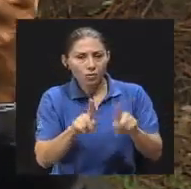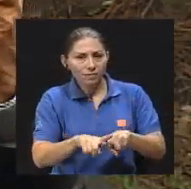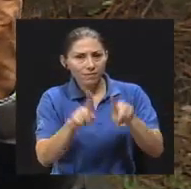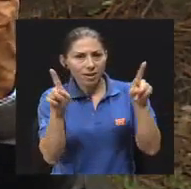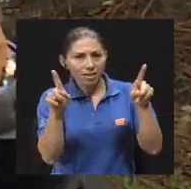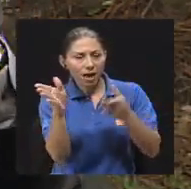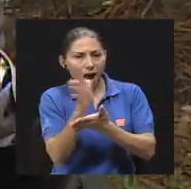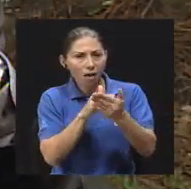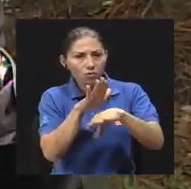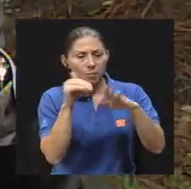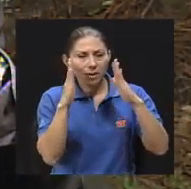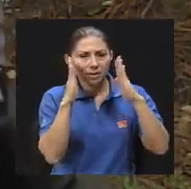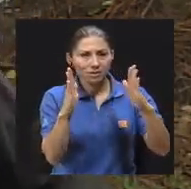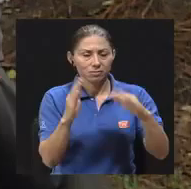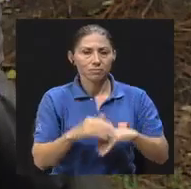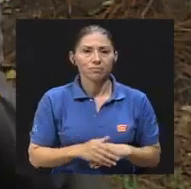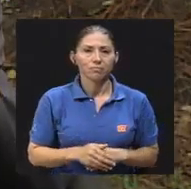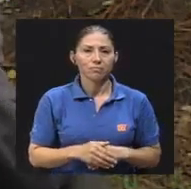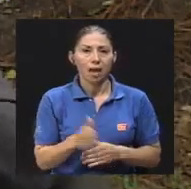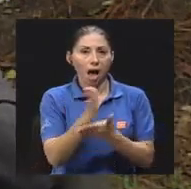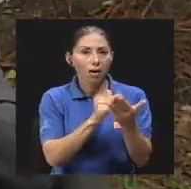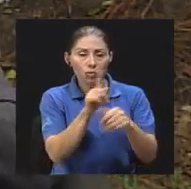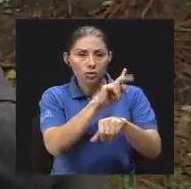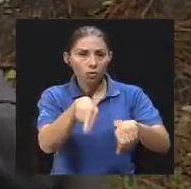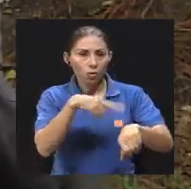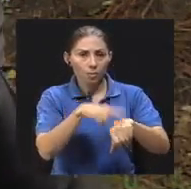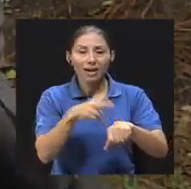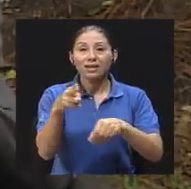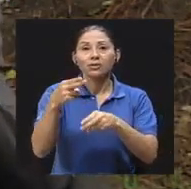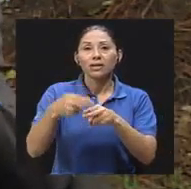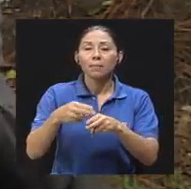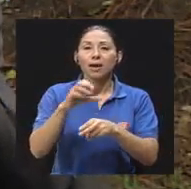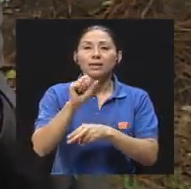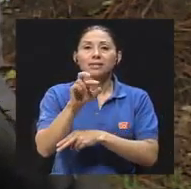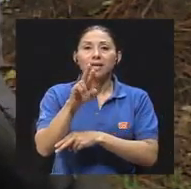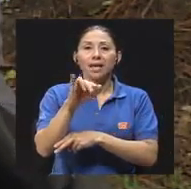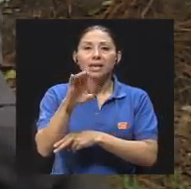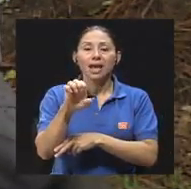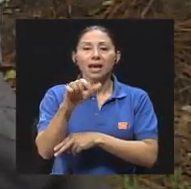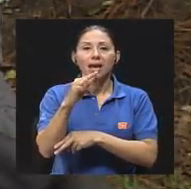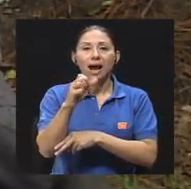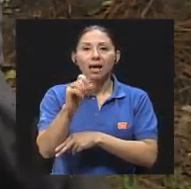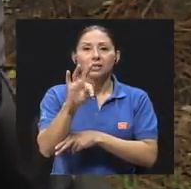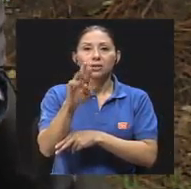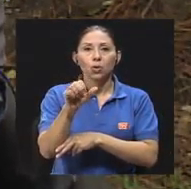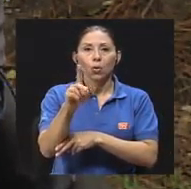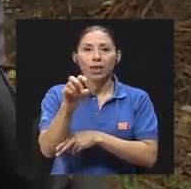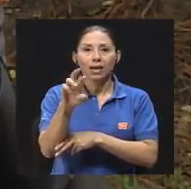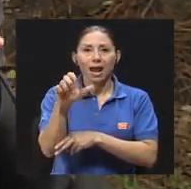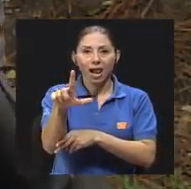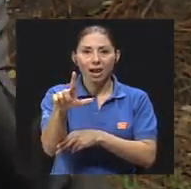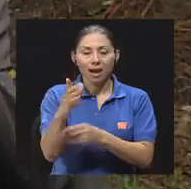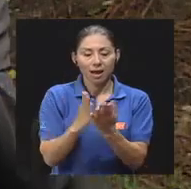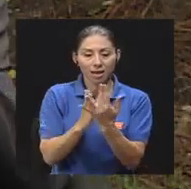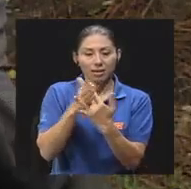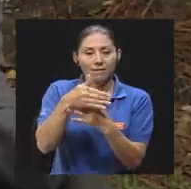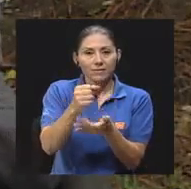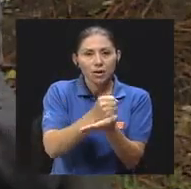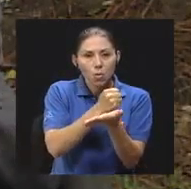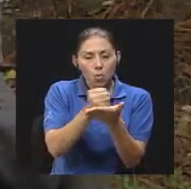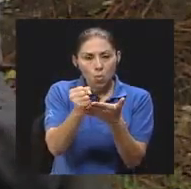se ve, que llame la atención al usual. Eso se llama serie gastroduodenal por radiografía. Si ahí sale